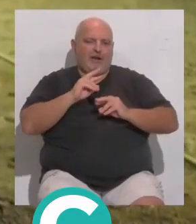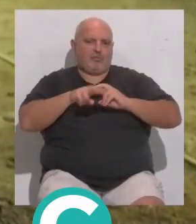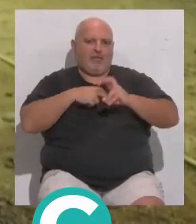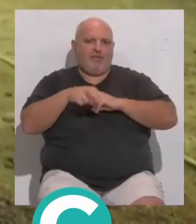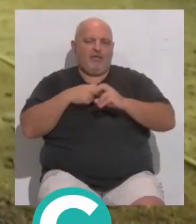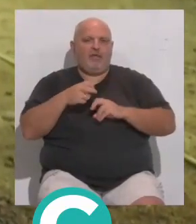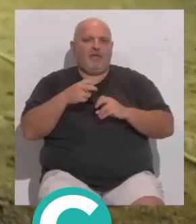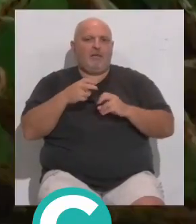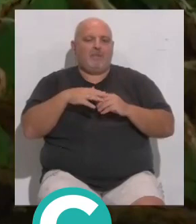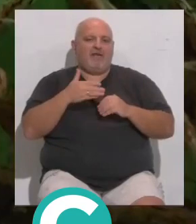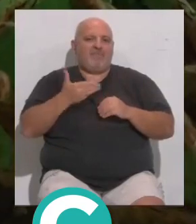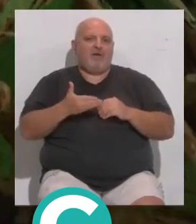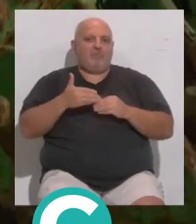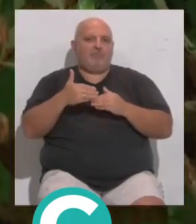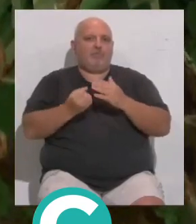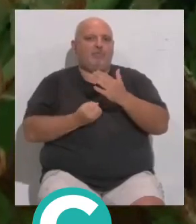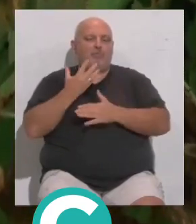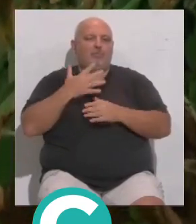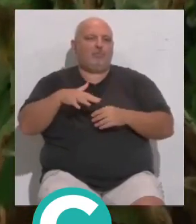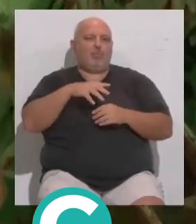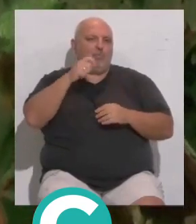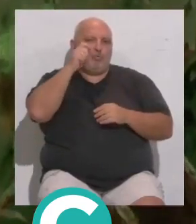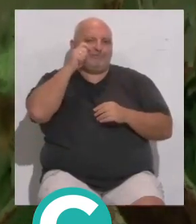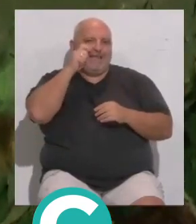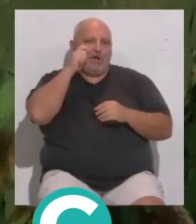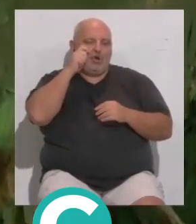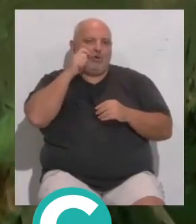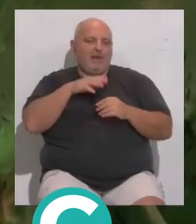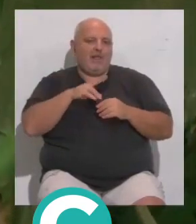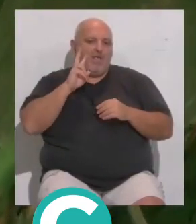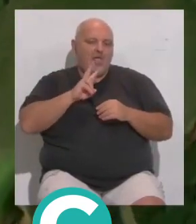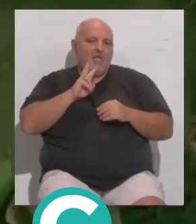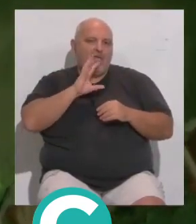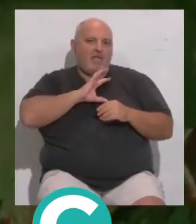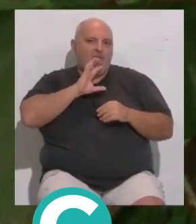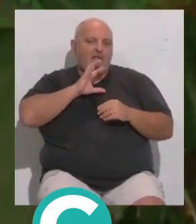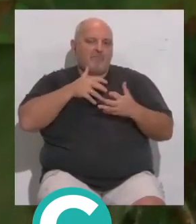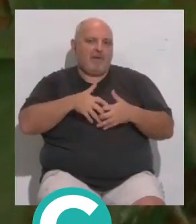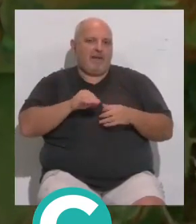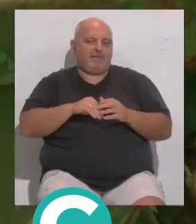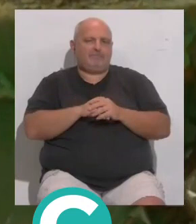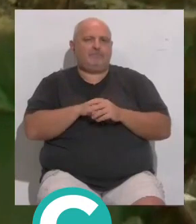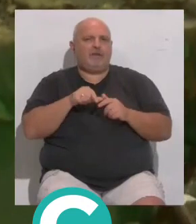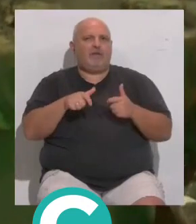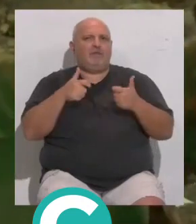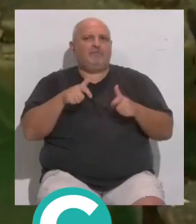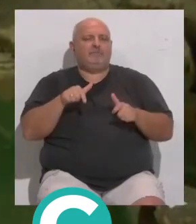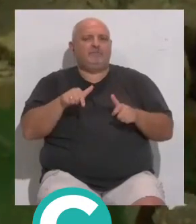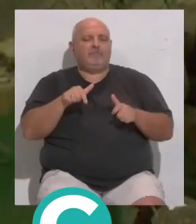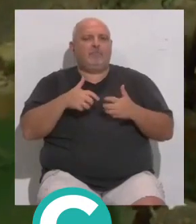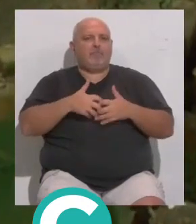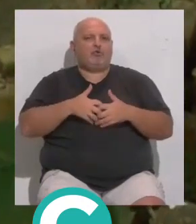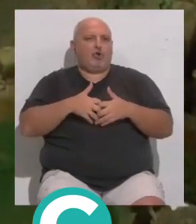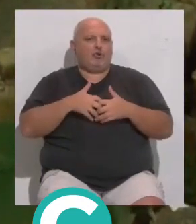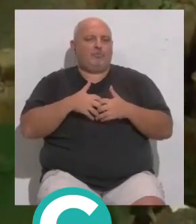es ponerlas en valor y crear un espacio museo para poder admirar y conservar la maquinaria. Estos son